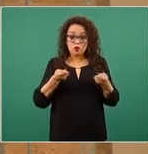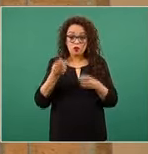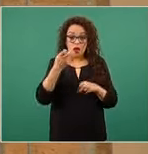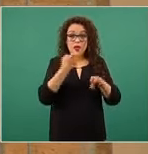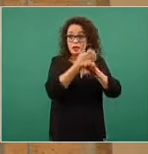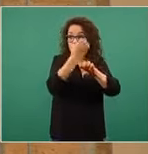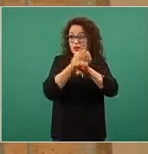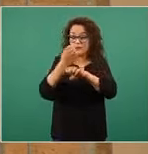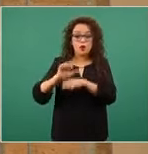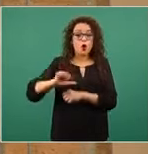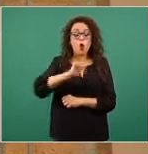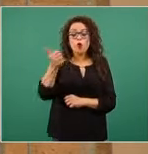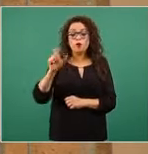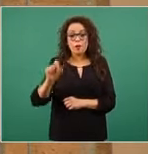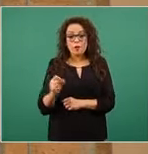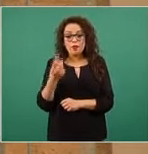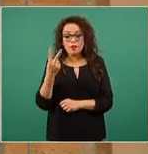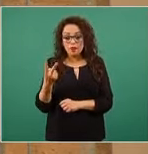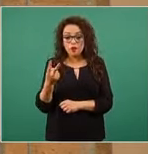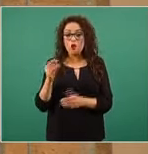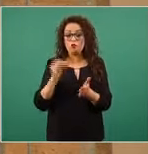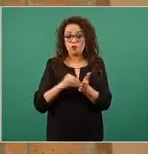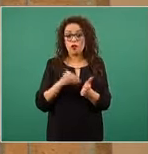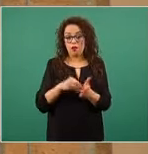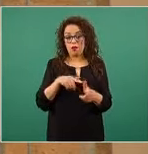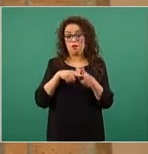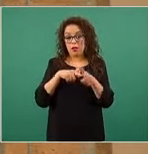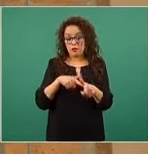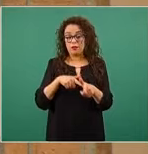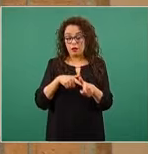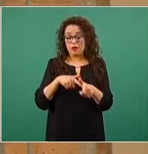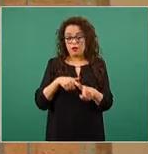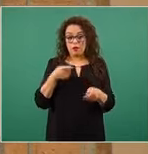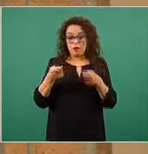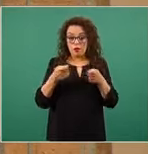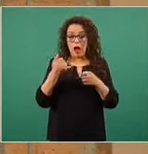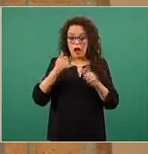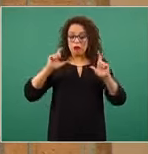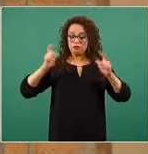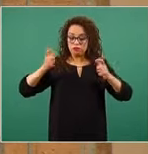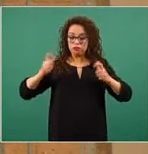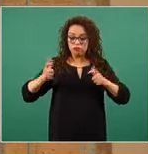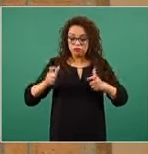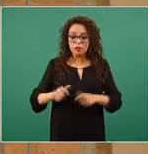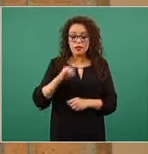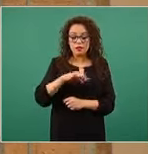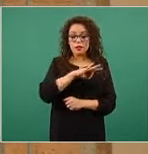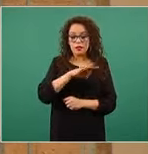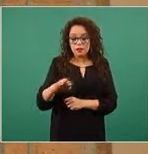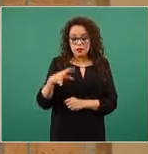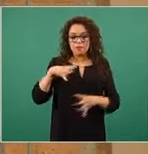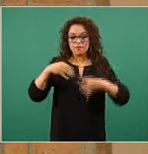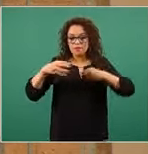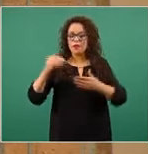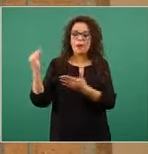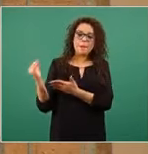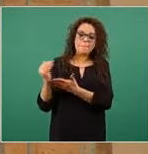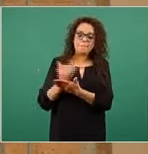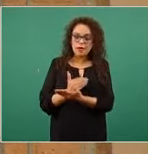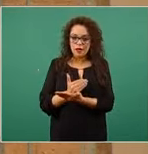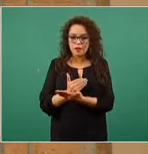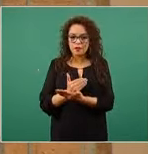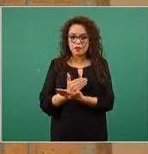otras 22 que todavía mantienen un control y un descenso, y pudimos disminuir la transmisión y por lo tanto las